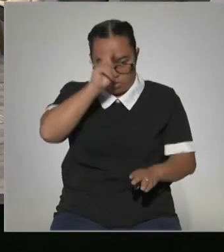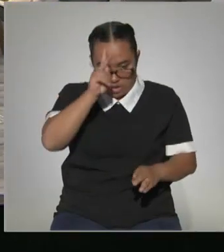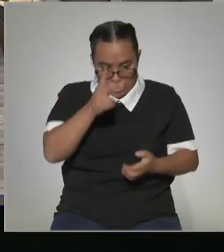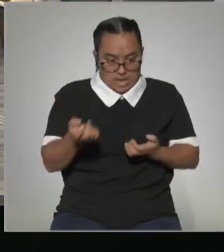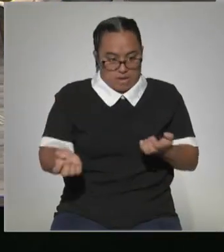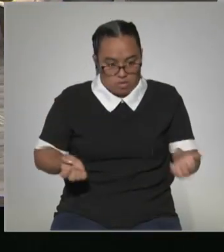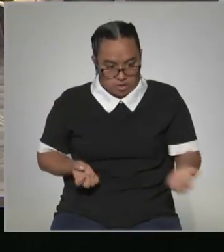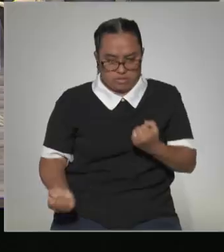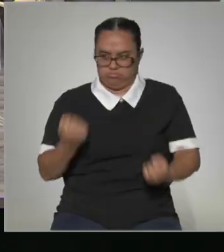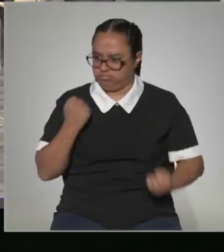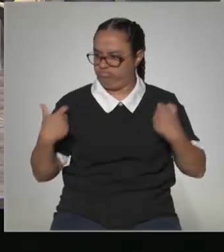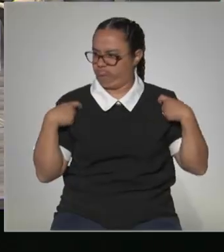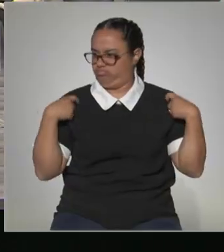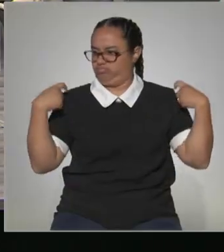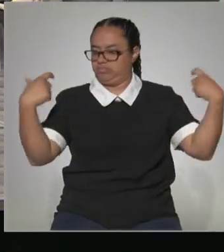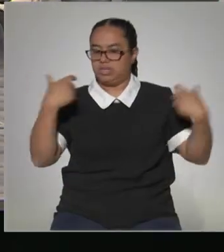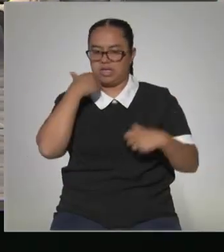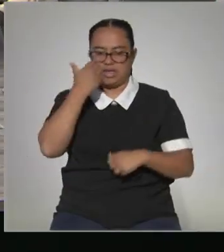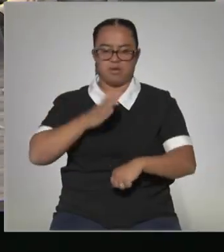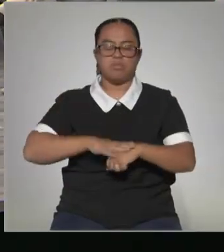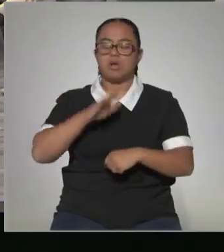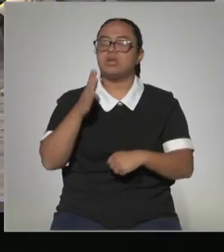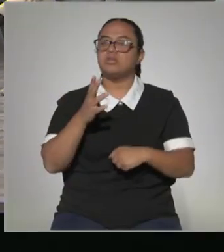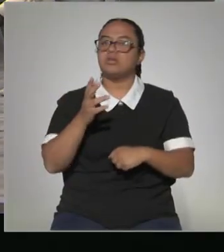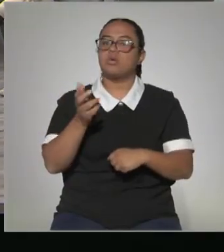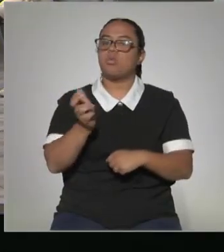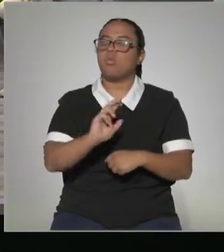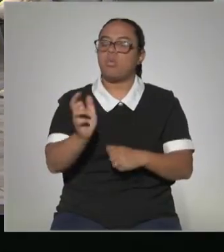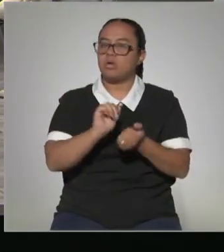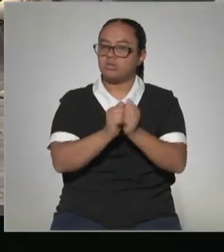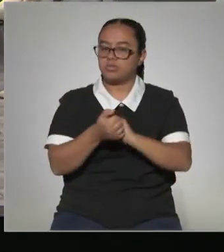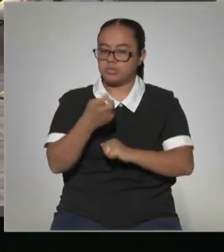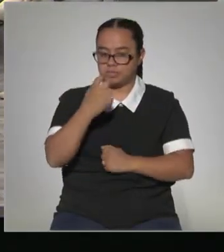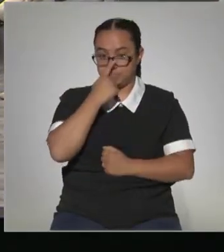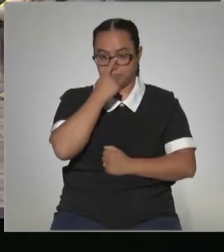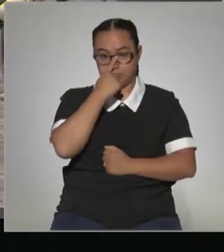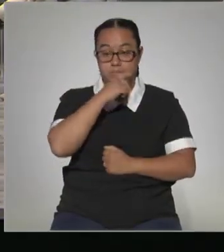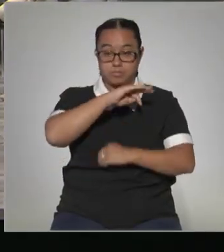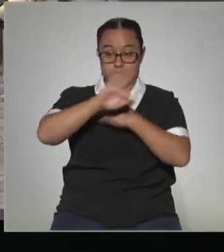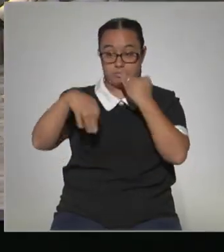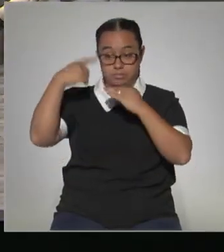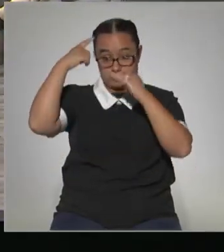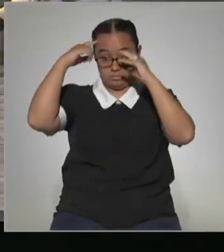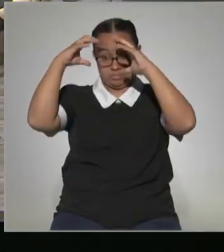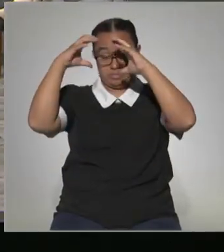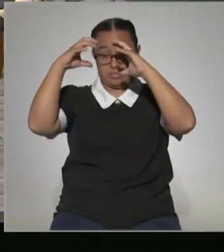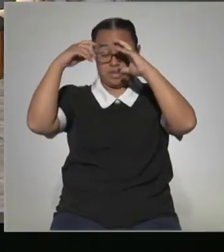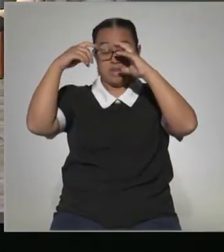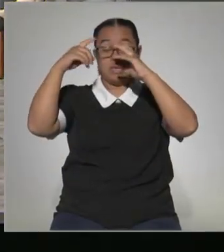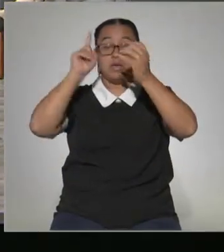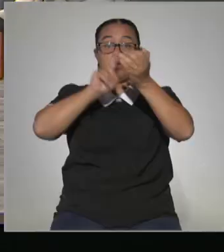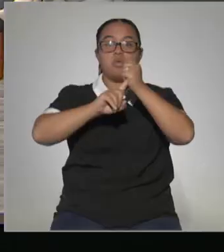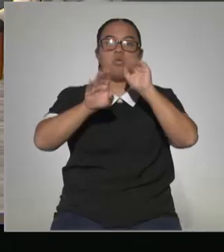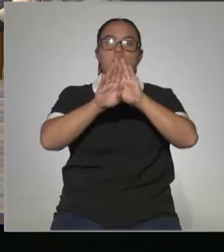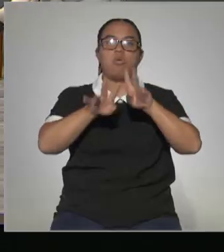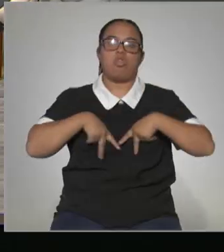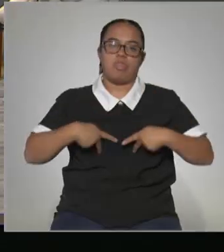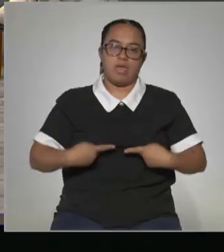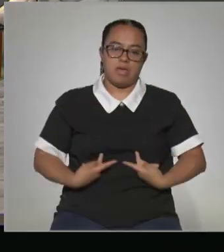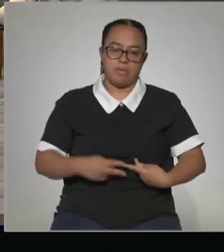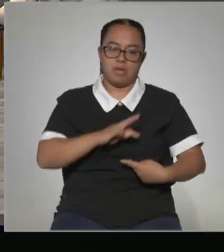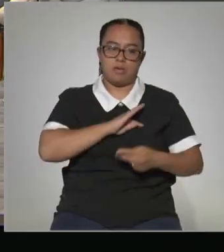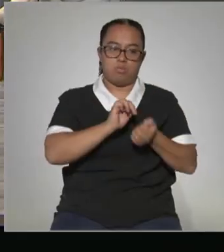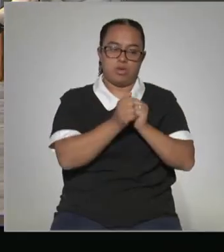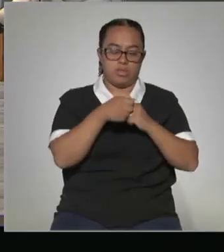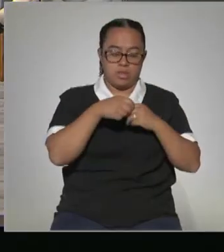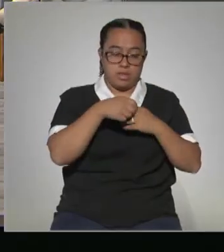la vigorexia? Es que no todos los cerebros son lábiles o vulnerables a desarrollar una